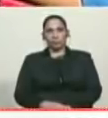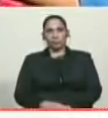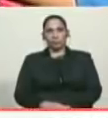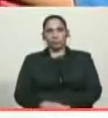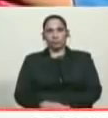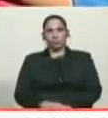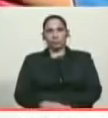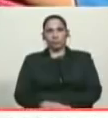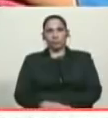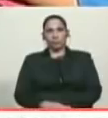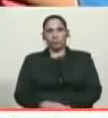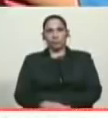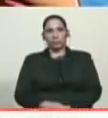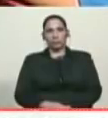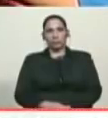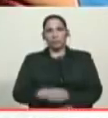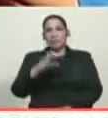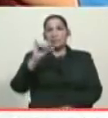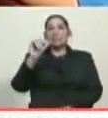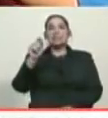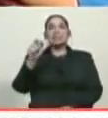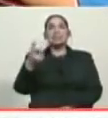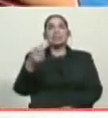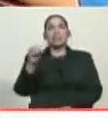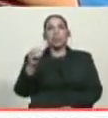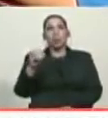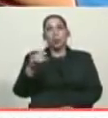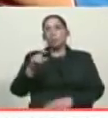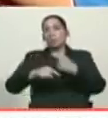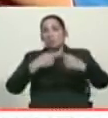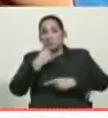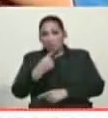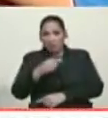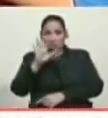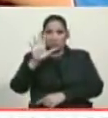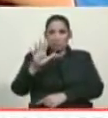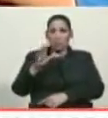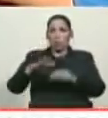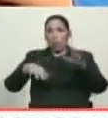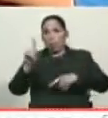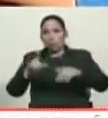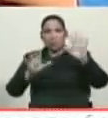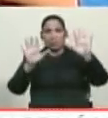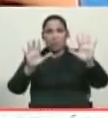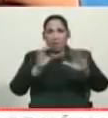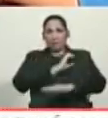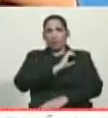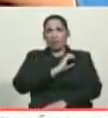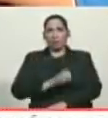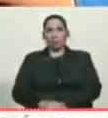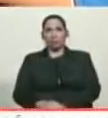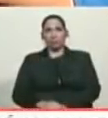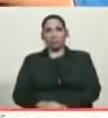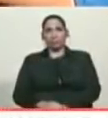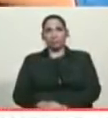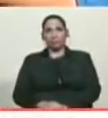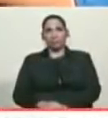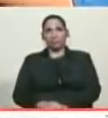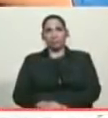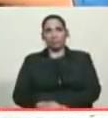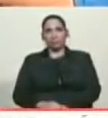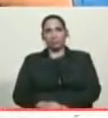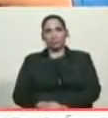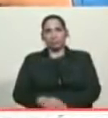Bueno, pero ellos dijeron que el 5 era, dijeron que era el 10, dijeron que era el 11, dijeron que de enero, dijeron que era